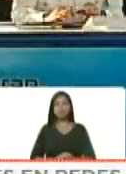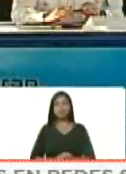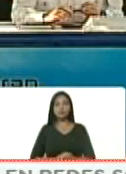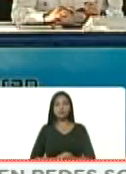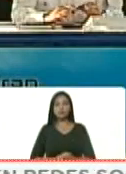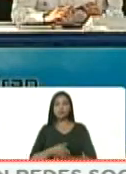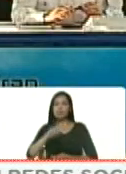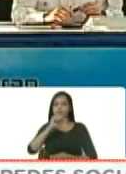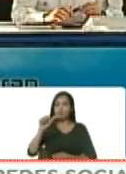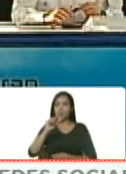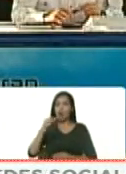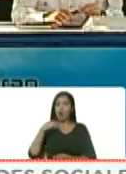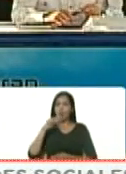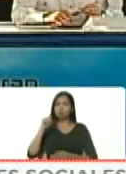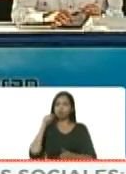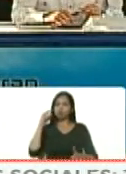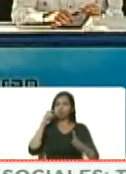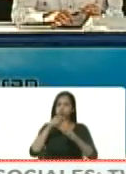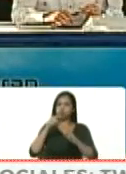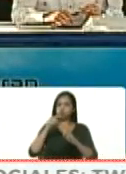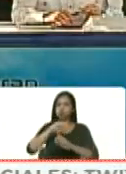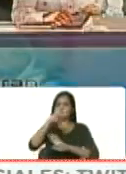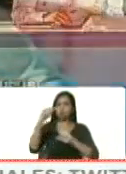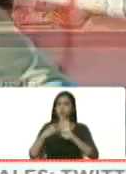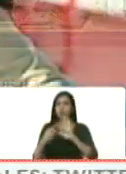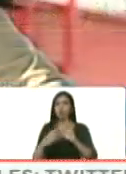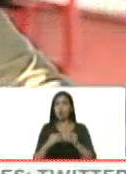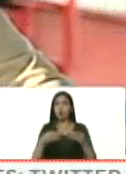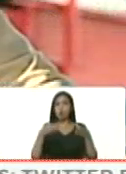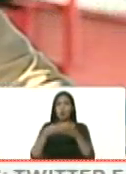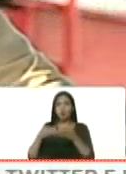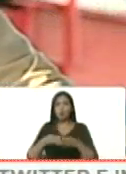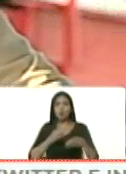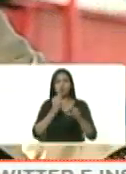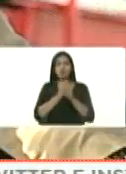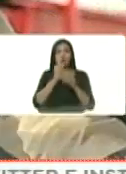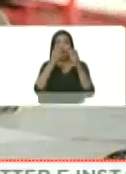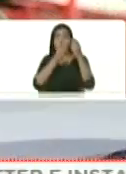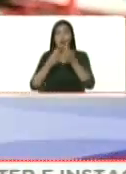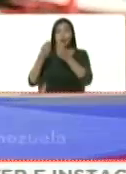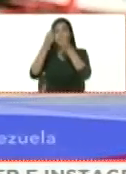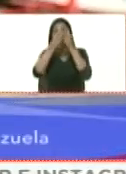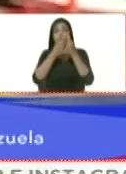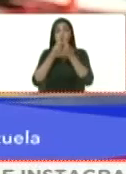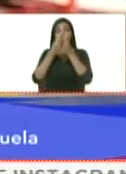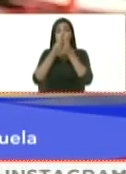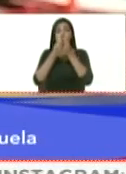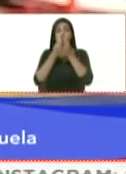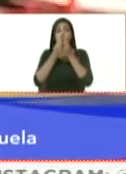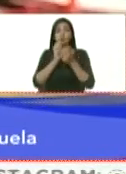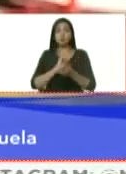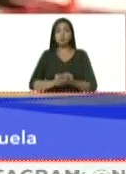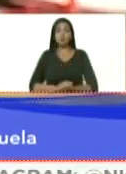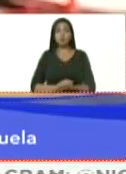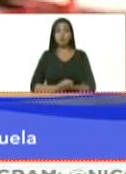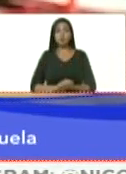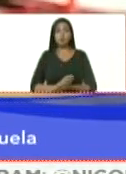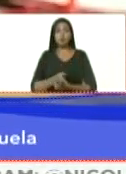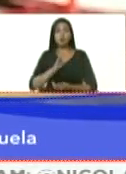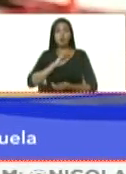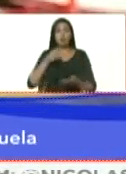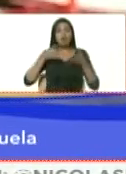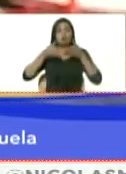Esta semana se llevó a cabo las mesas económicas del sector